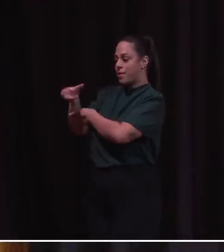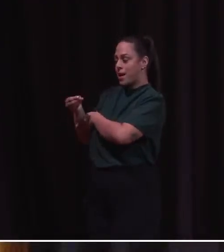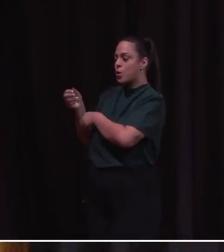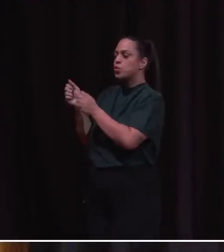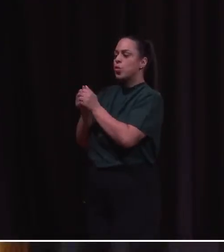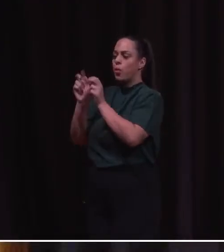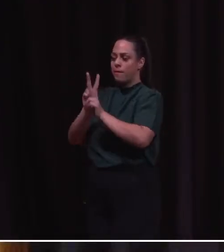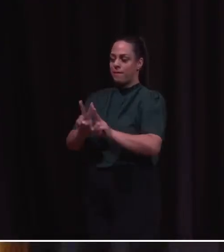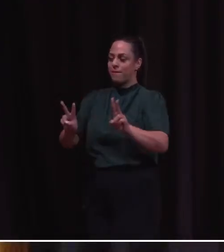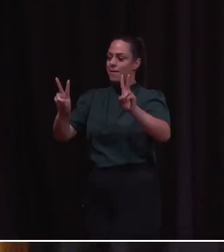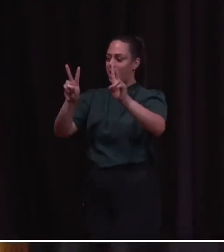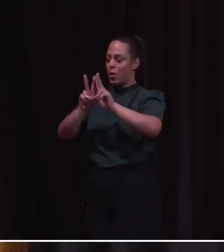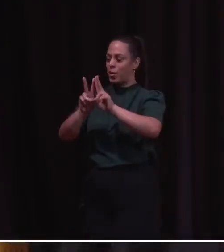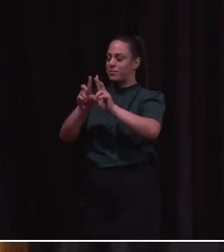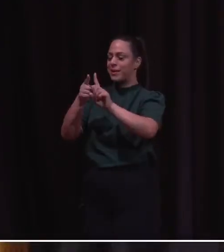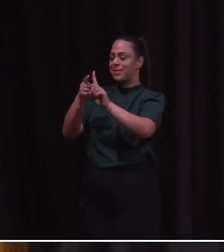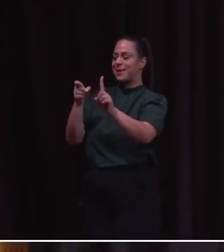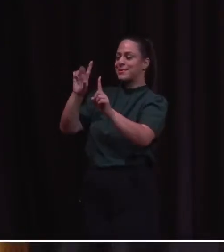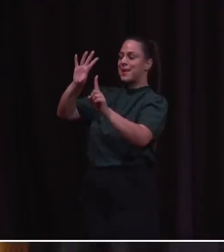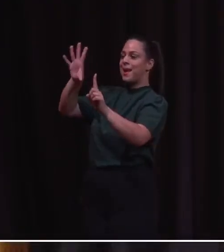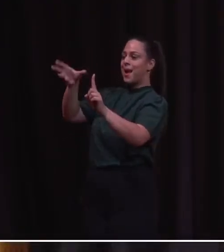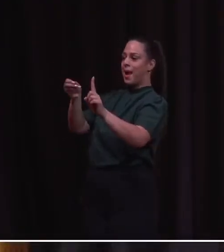de los nombres africanos.